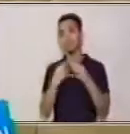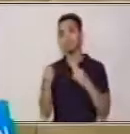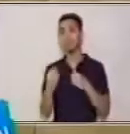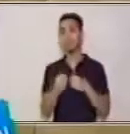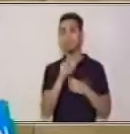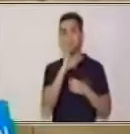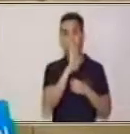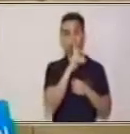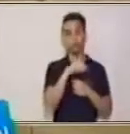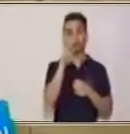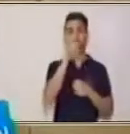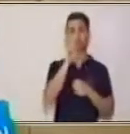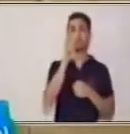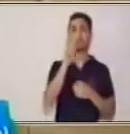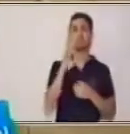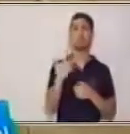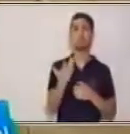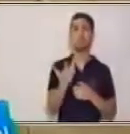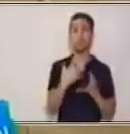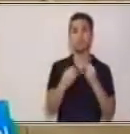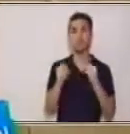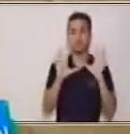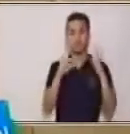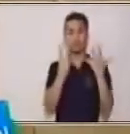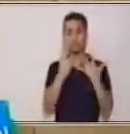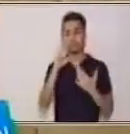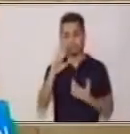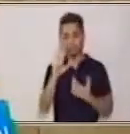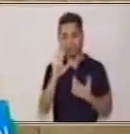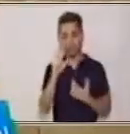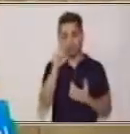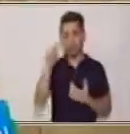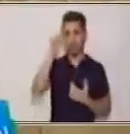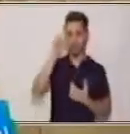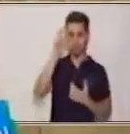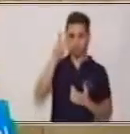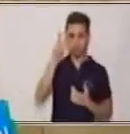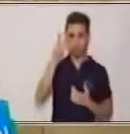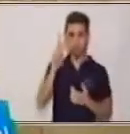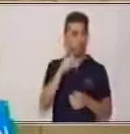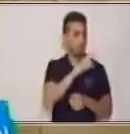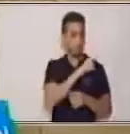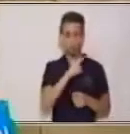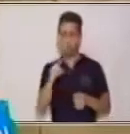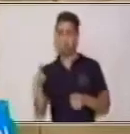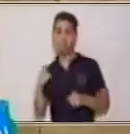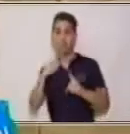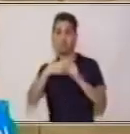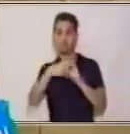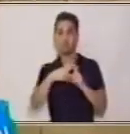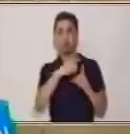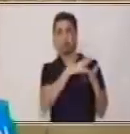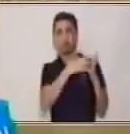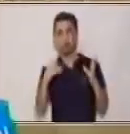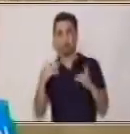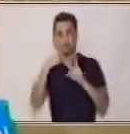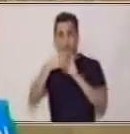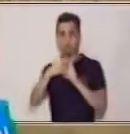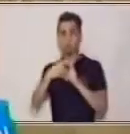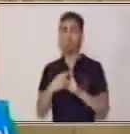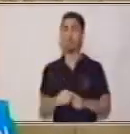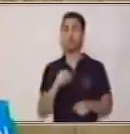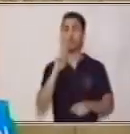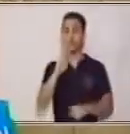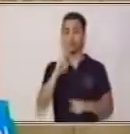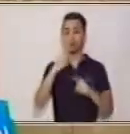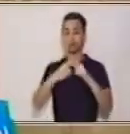4 al cuadrado, 16c al cuadrado, todo es positivo, entonces el signo positivo, 2 por